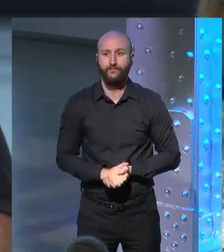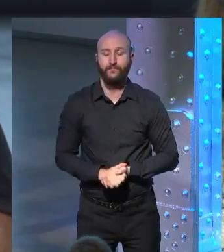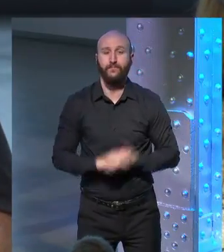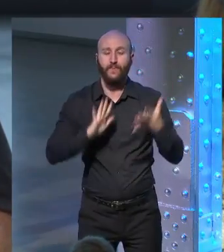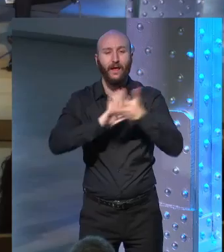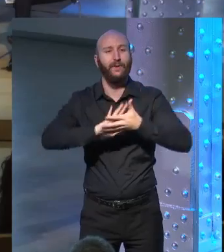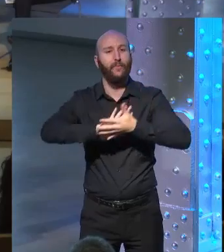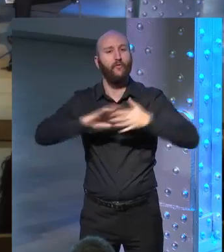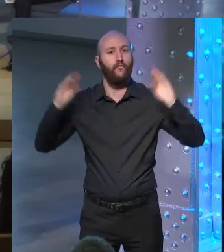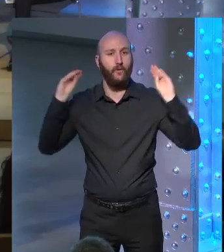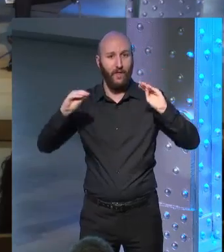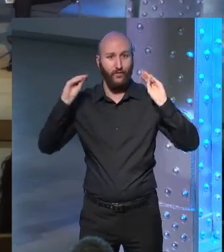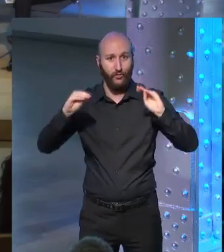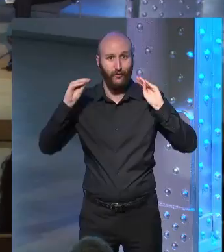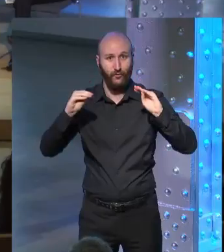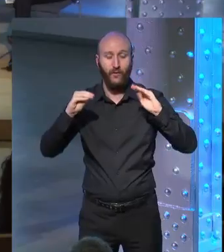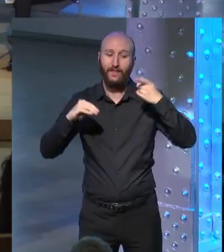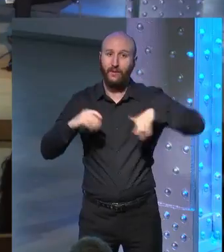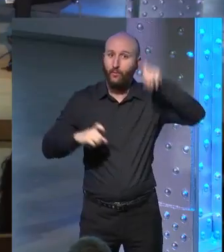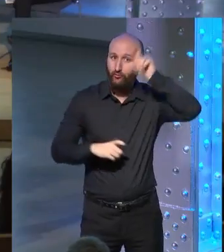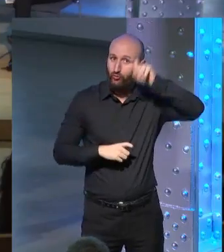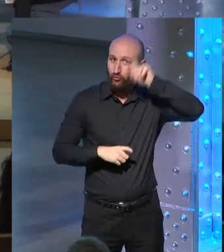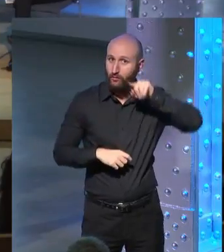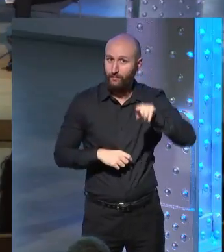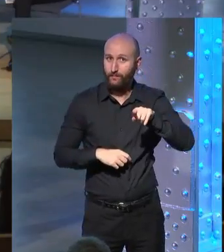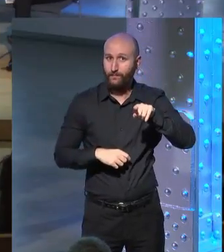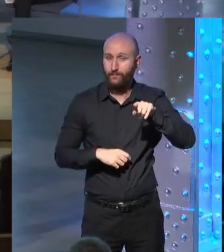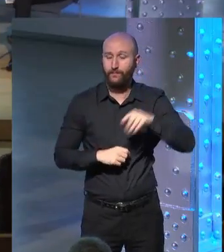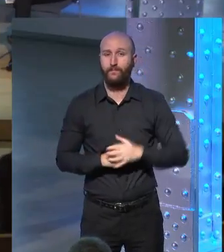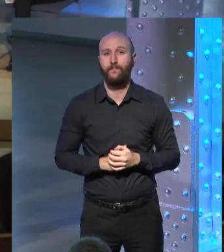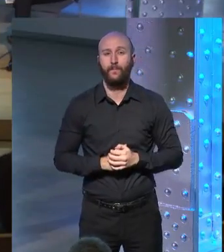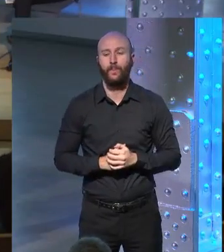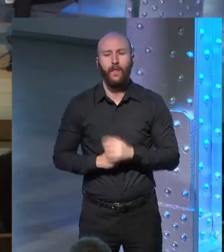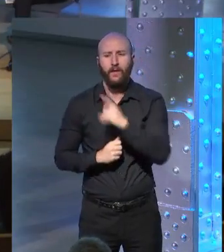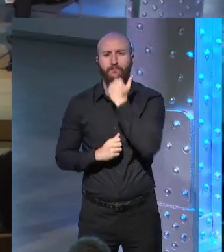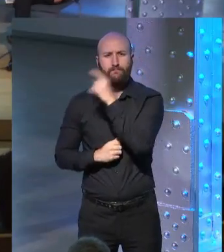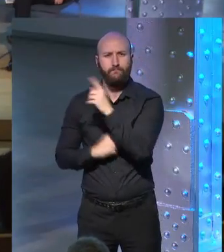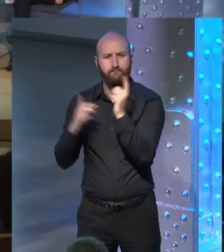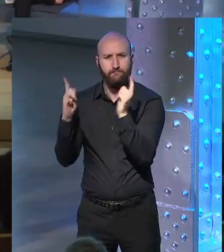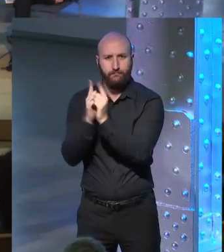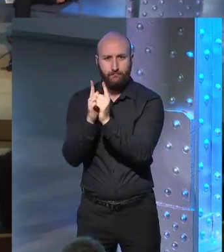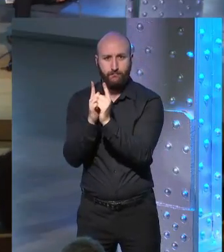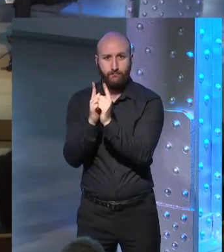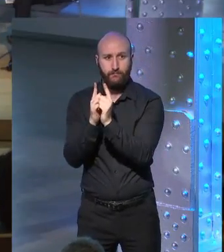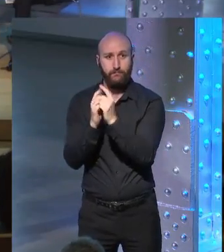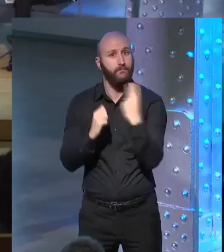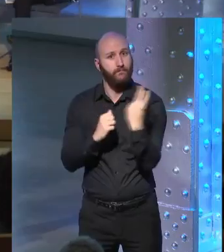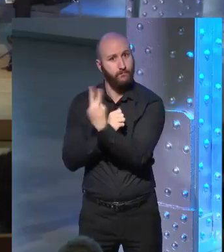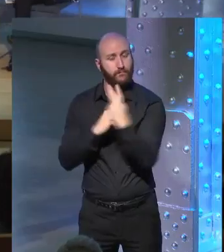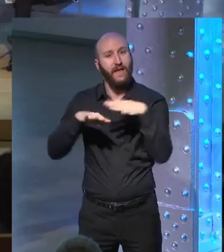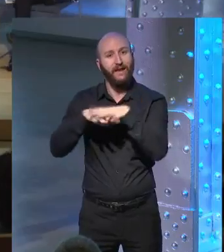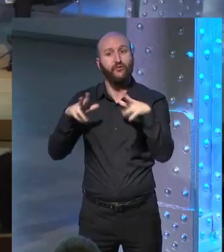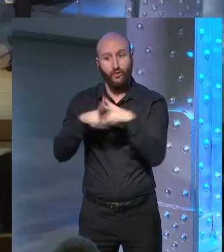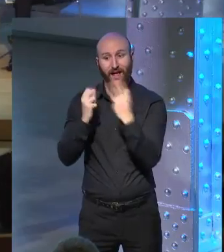formación, Javier lo decía, incluso del profesorado y de las... Y una puntualización más. Ambas tenéis redes sociales,